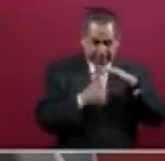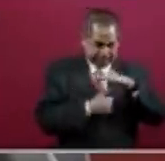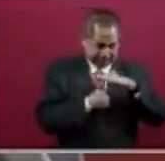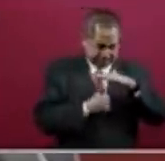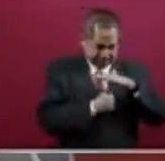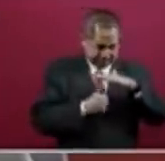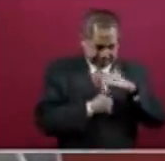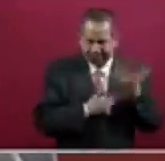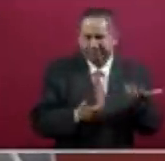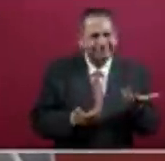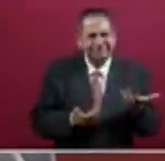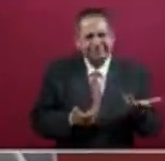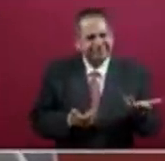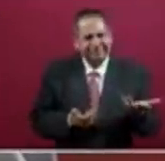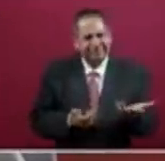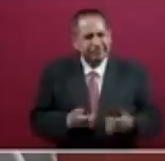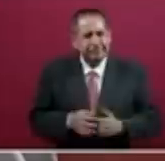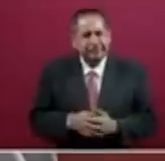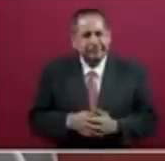Están